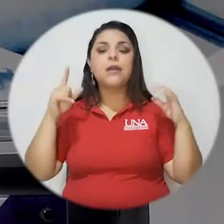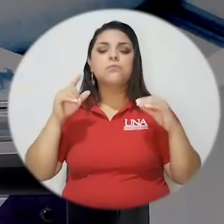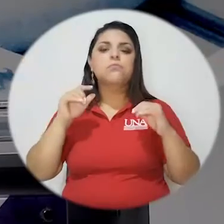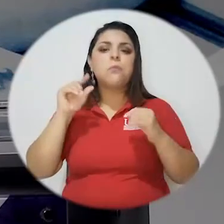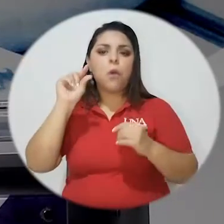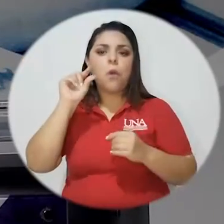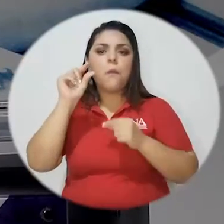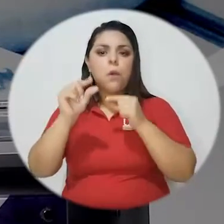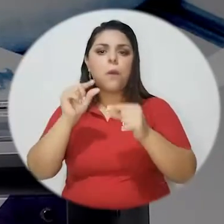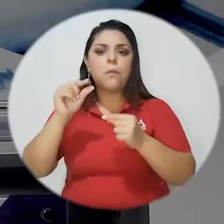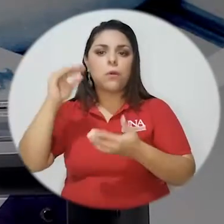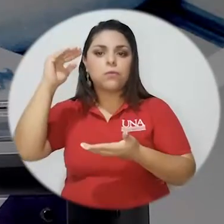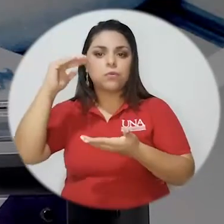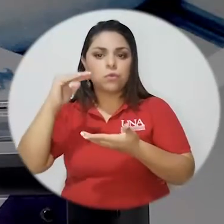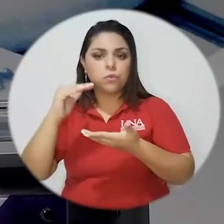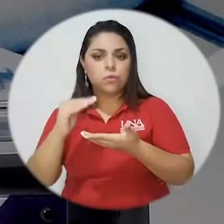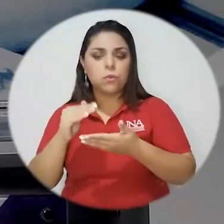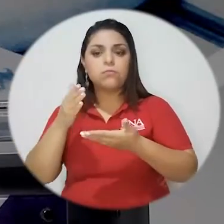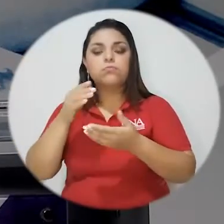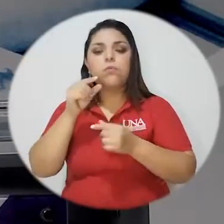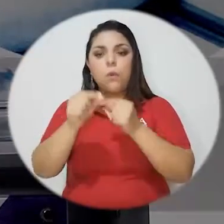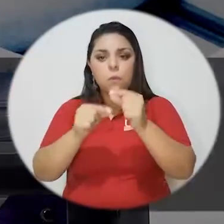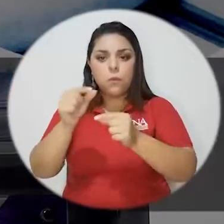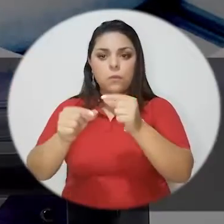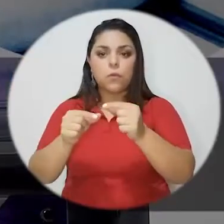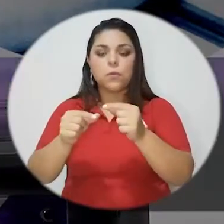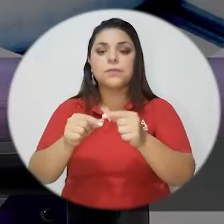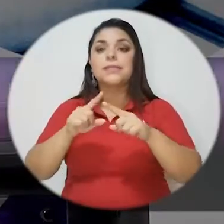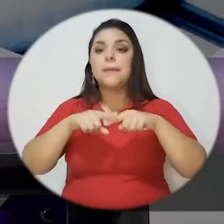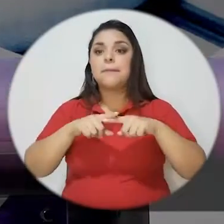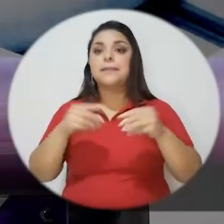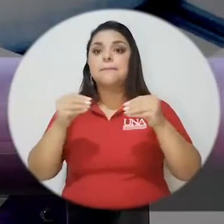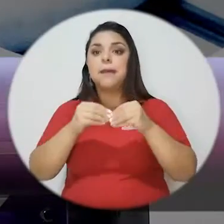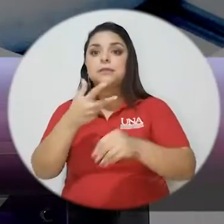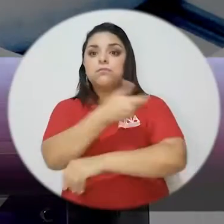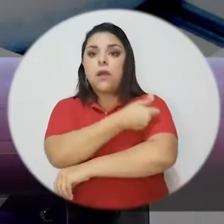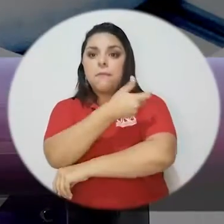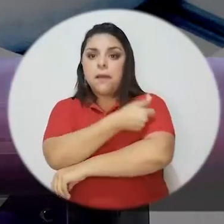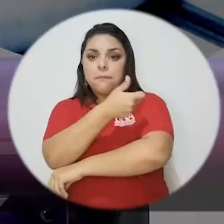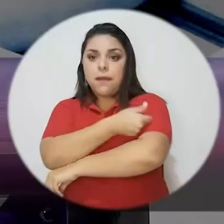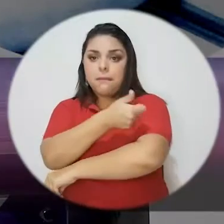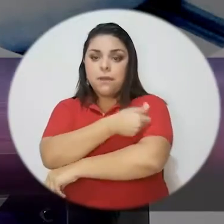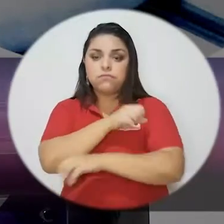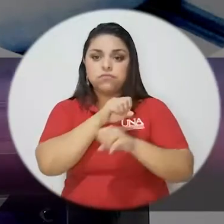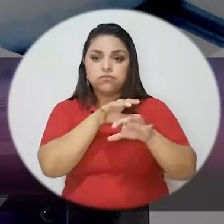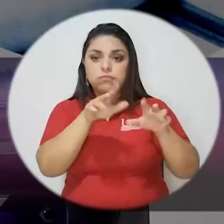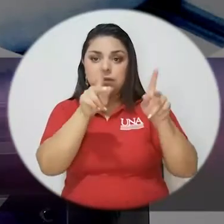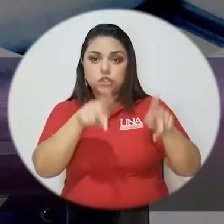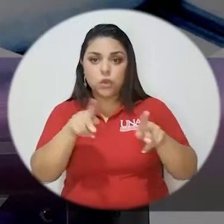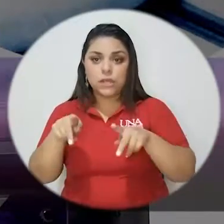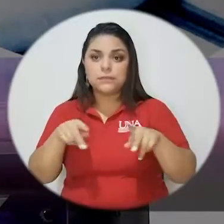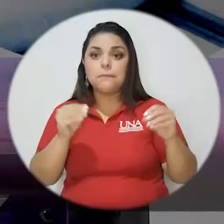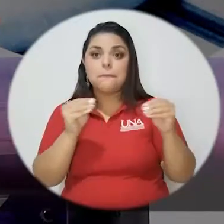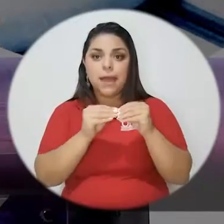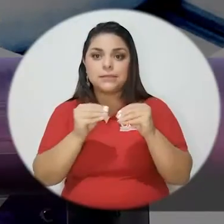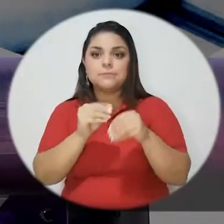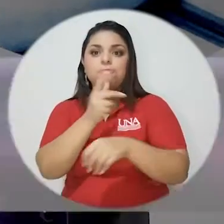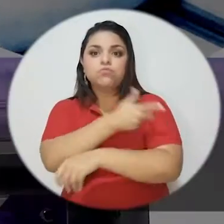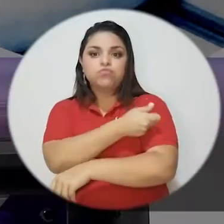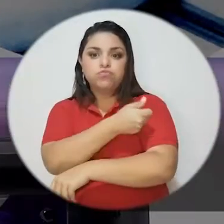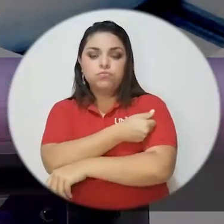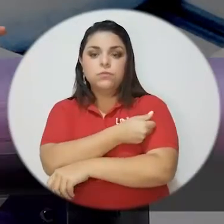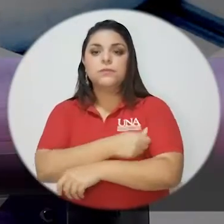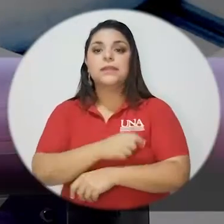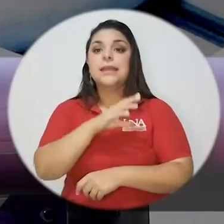reduciendo paulatinamente conforme aumente la inmunidad de rebaño, conforme se apliquen la vacuna a mayor número